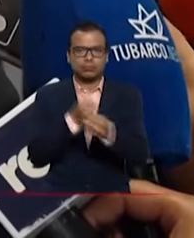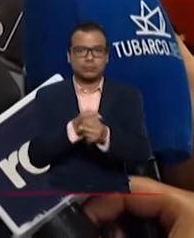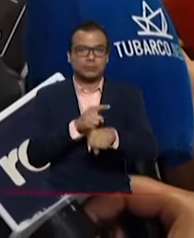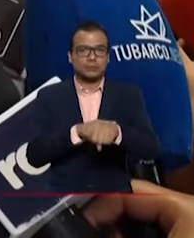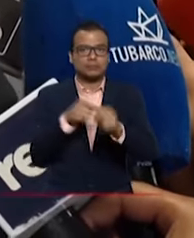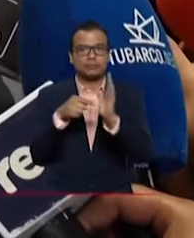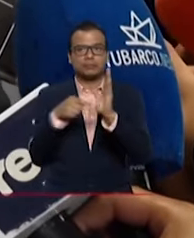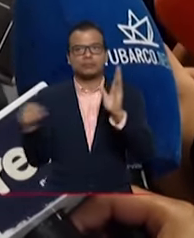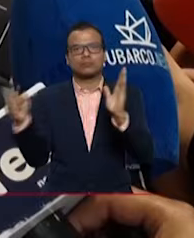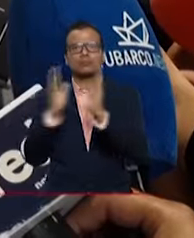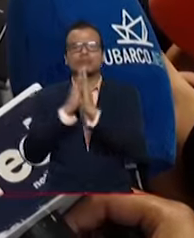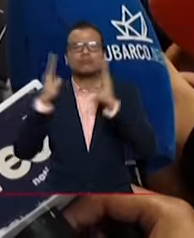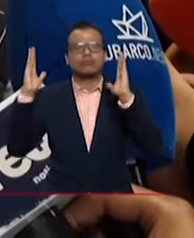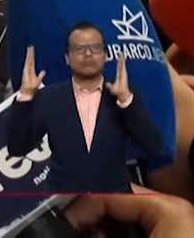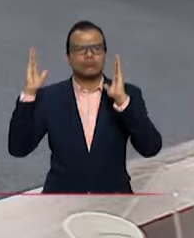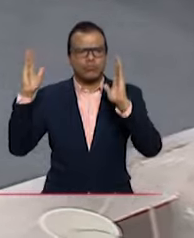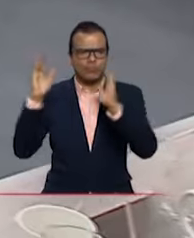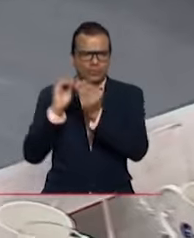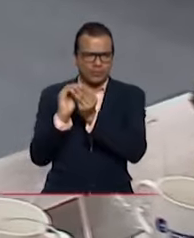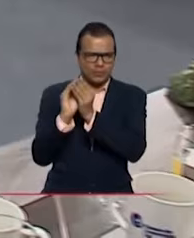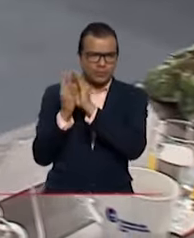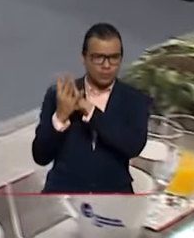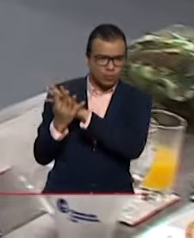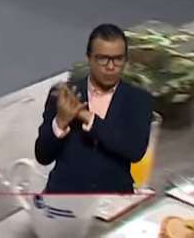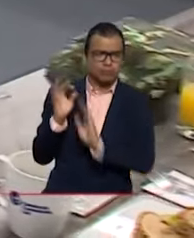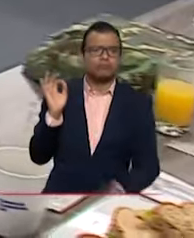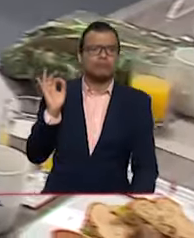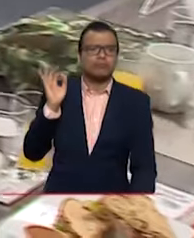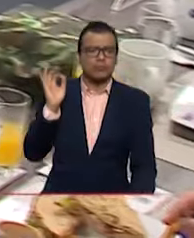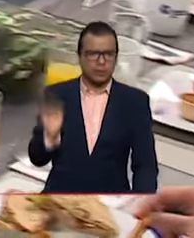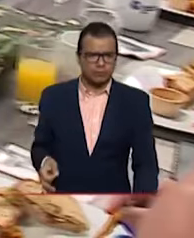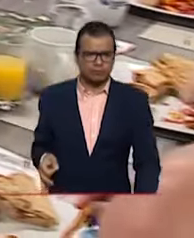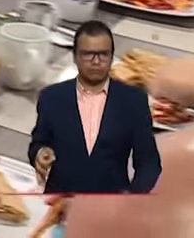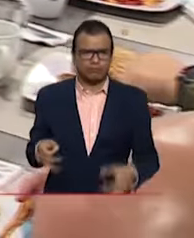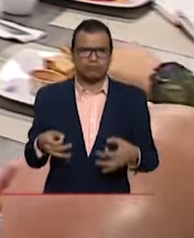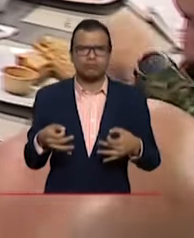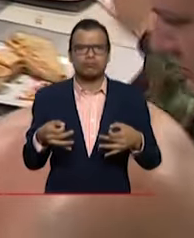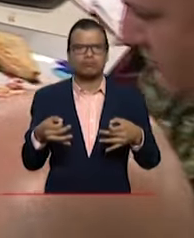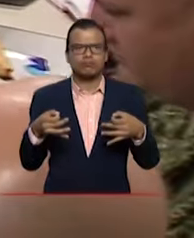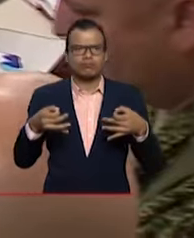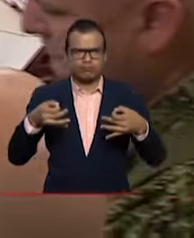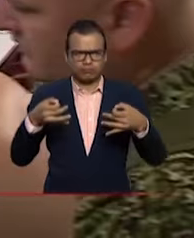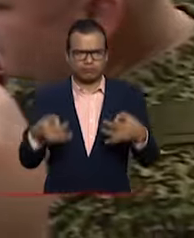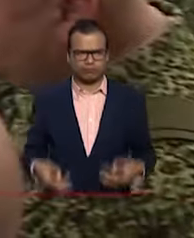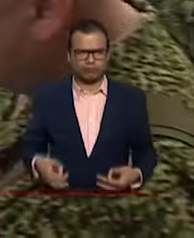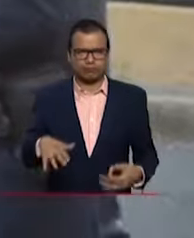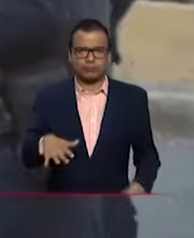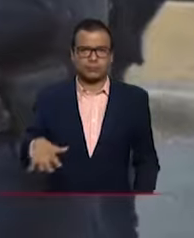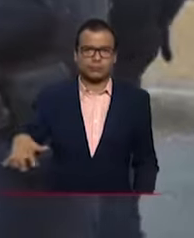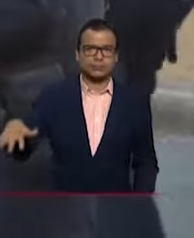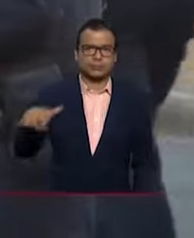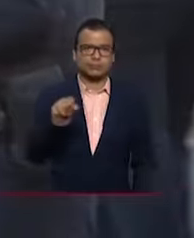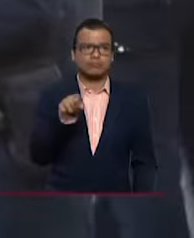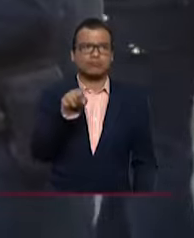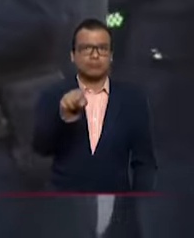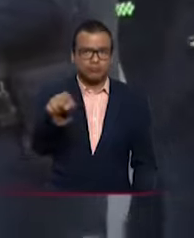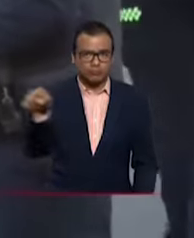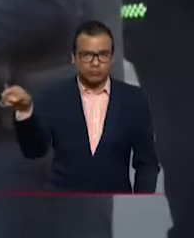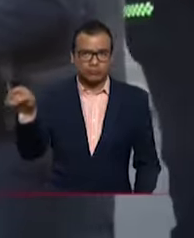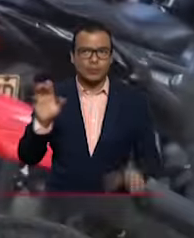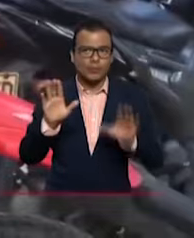COP16, no solo en estos sitios de las zonas mencionadas, sino